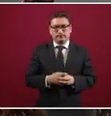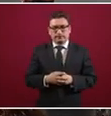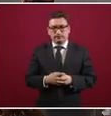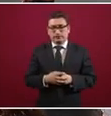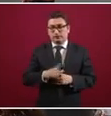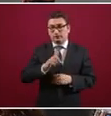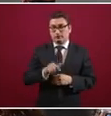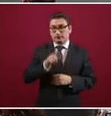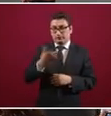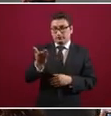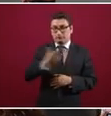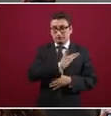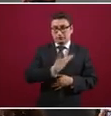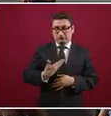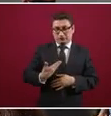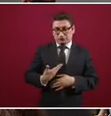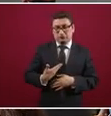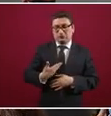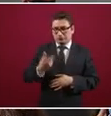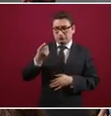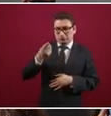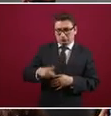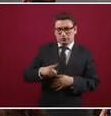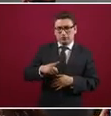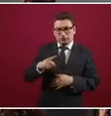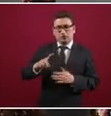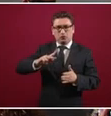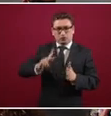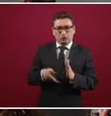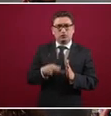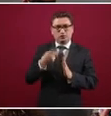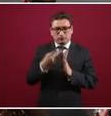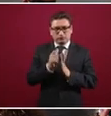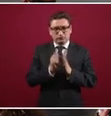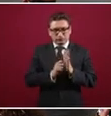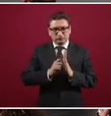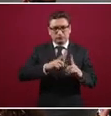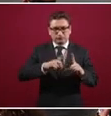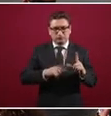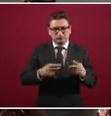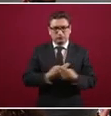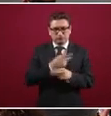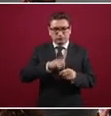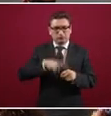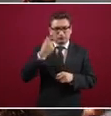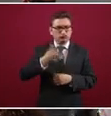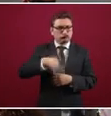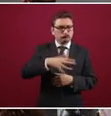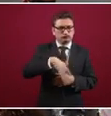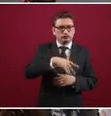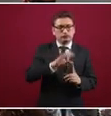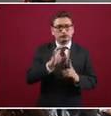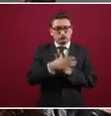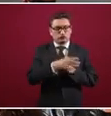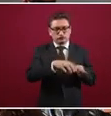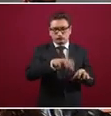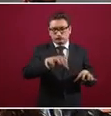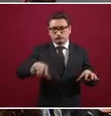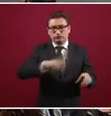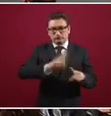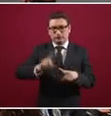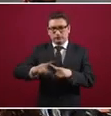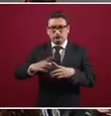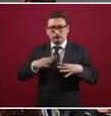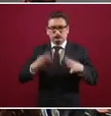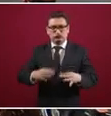presidente de la republica reinstala el sistema nacional de búsqueda se han venido conformando las diferentes comisiones locales de búsqueda y